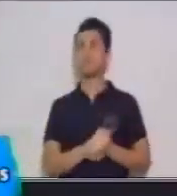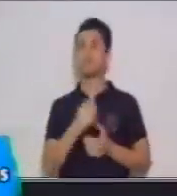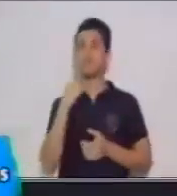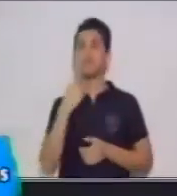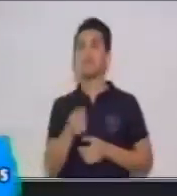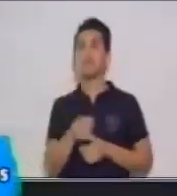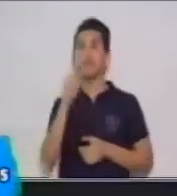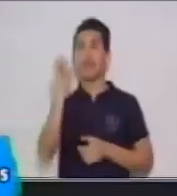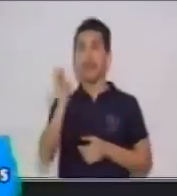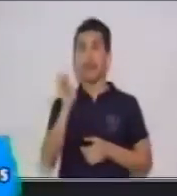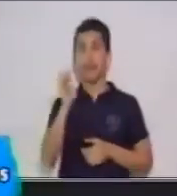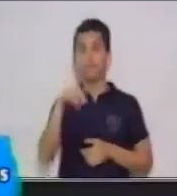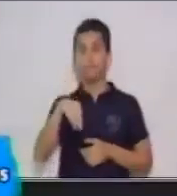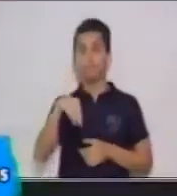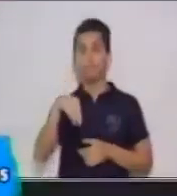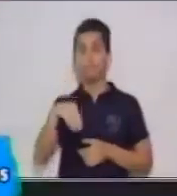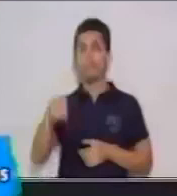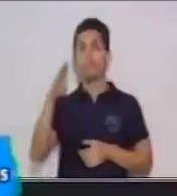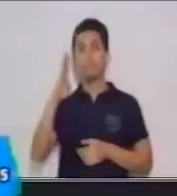embudo.